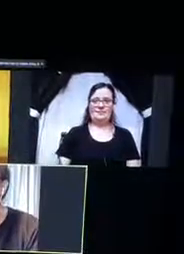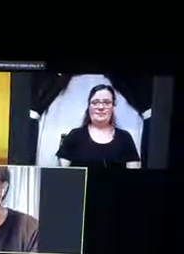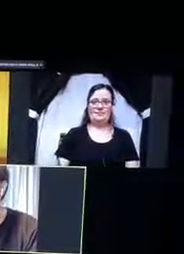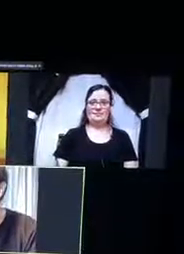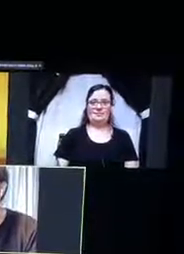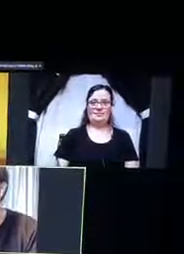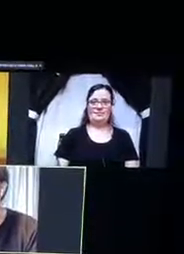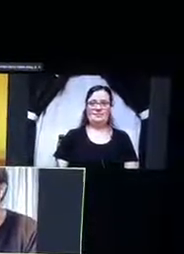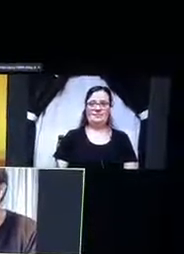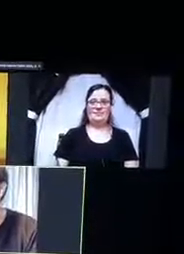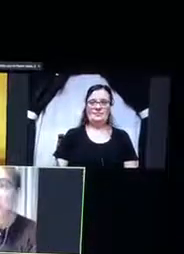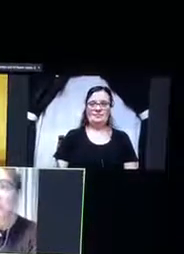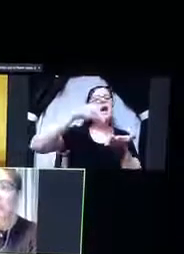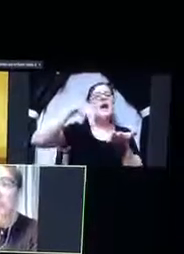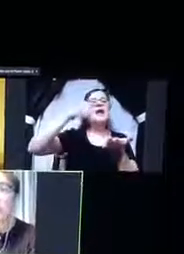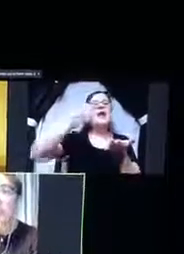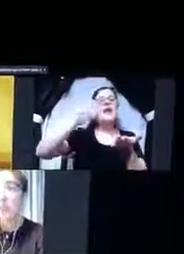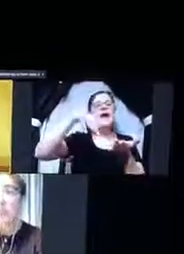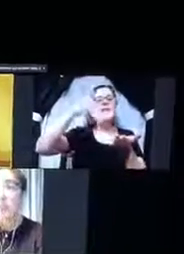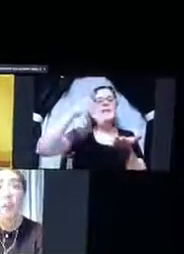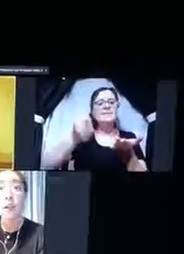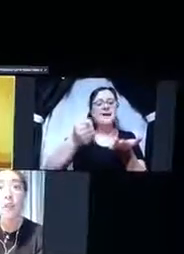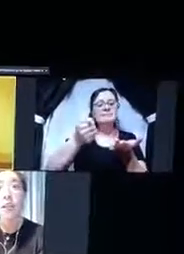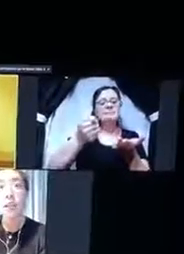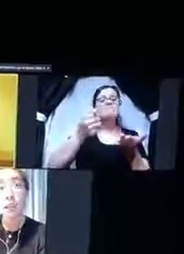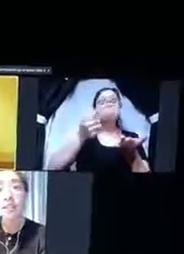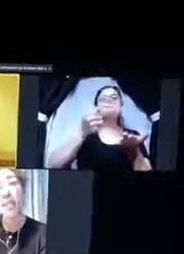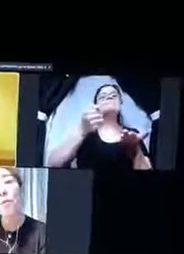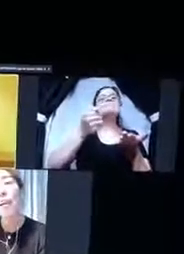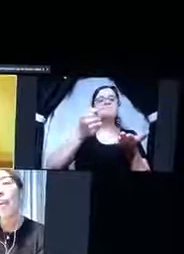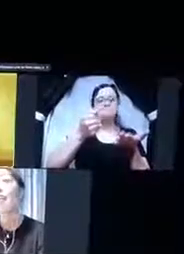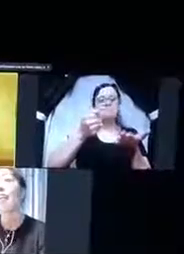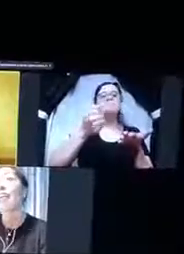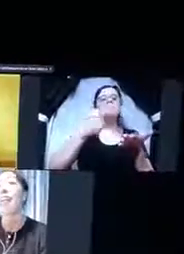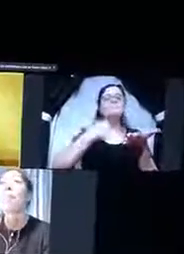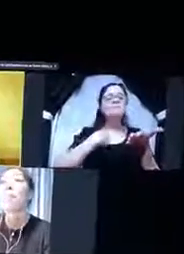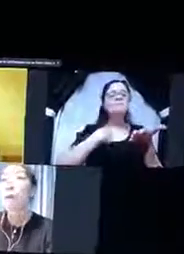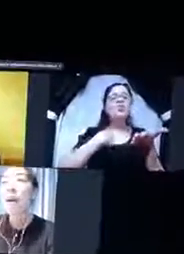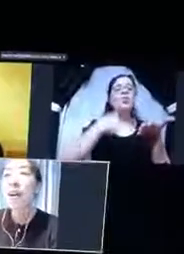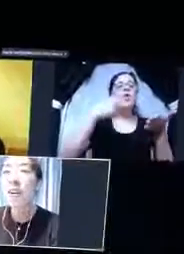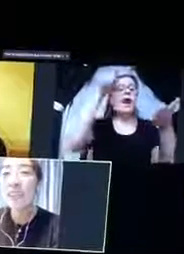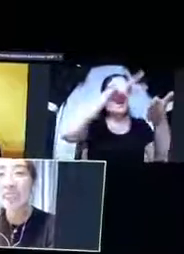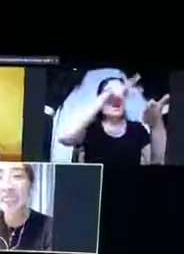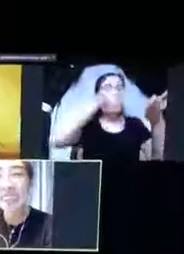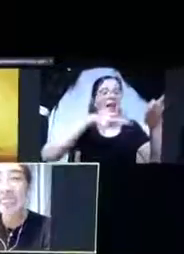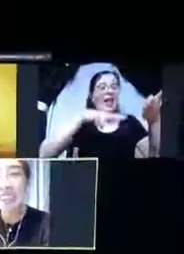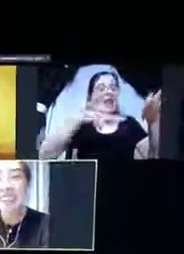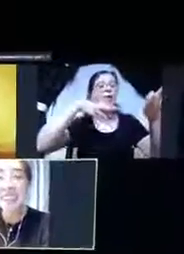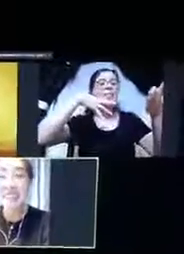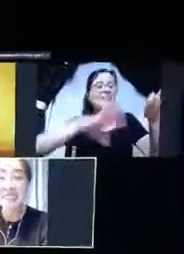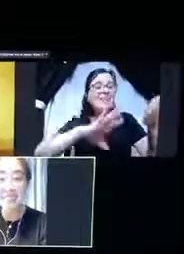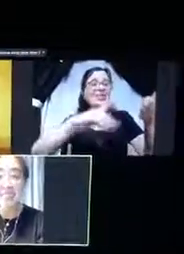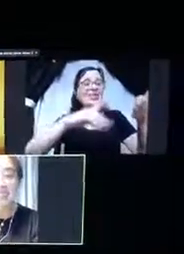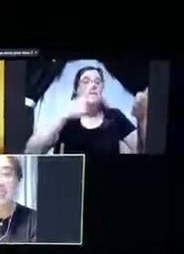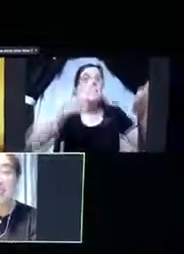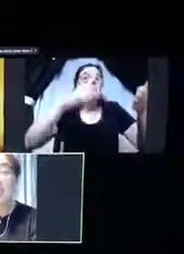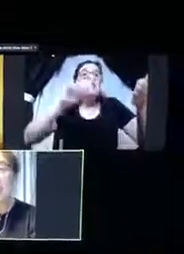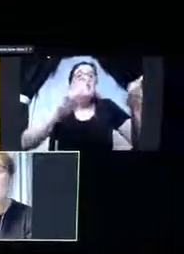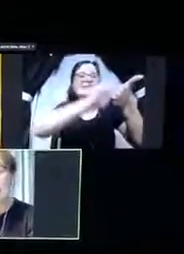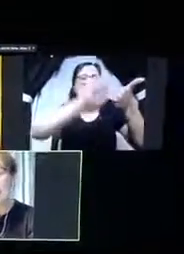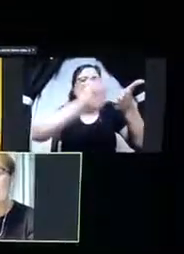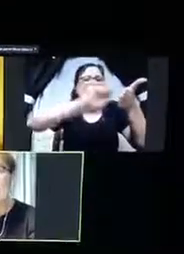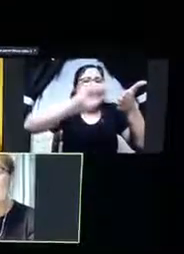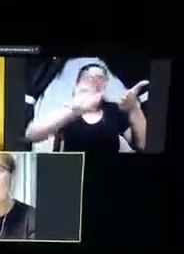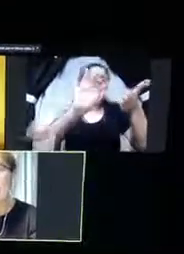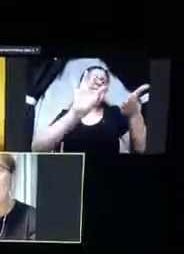de escribir cuando. Ay. Bueno, Yaribel, probá con logogenia, a ver si eso